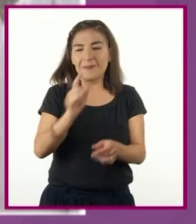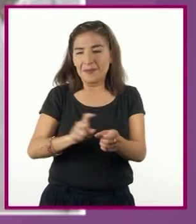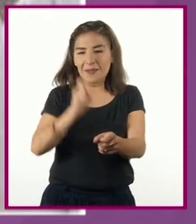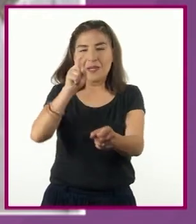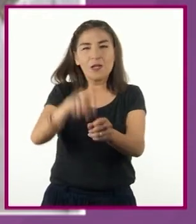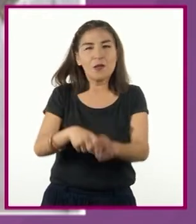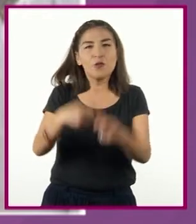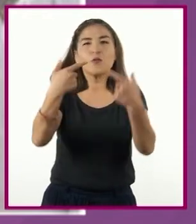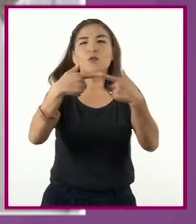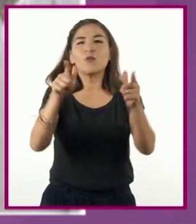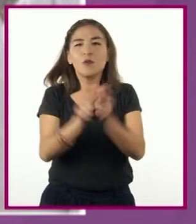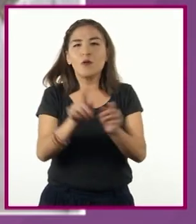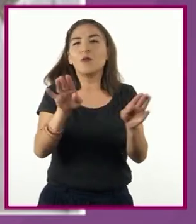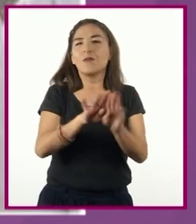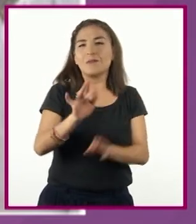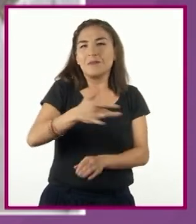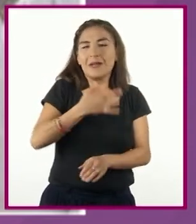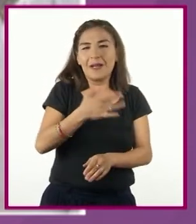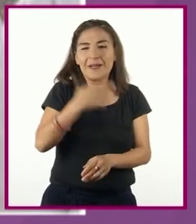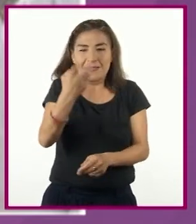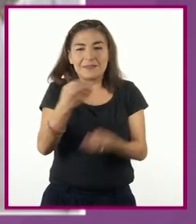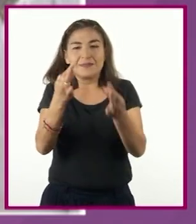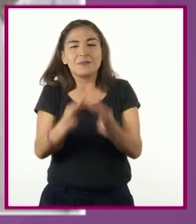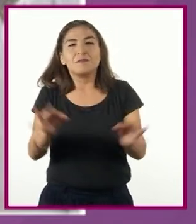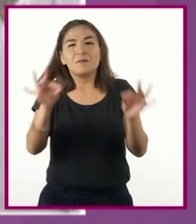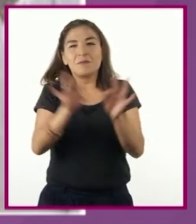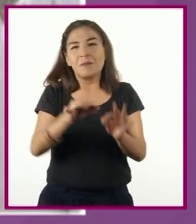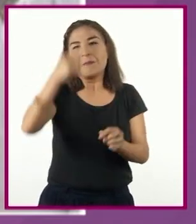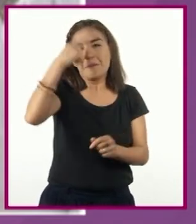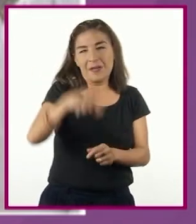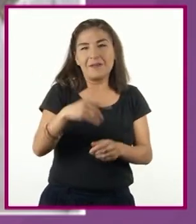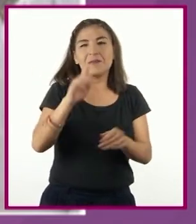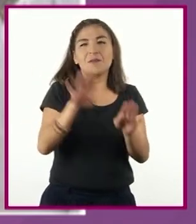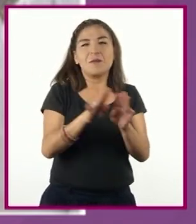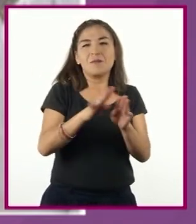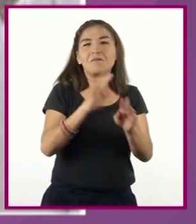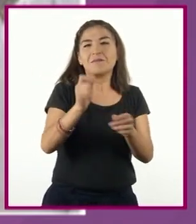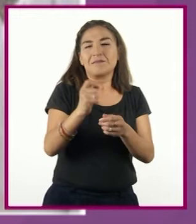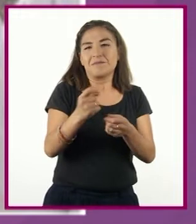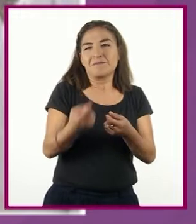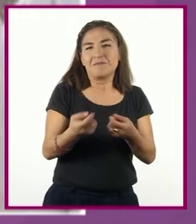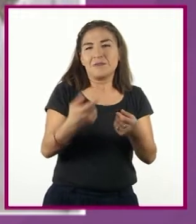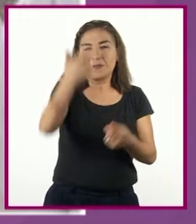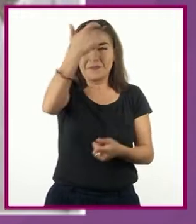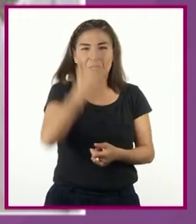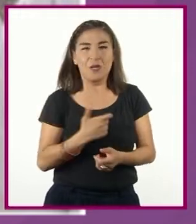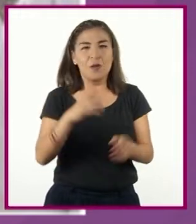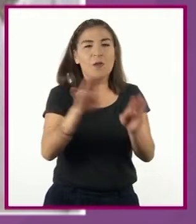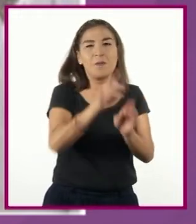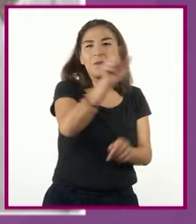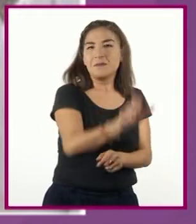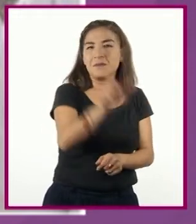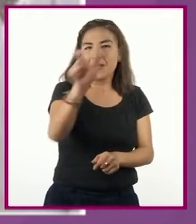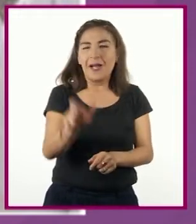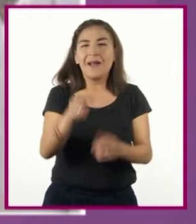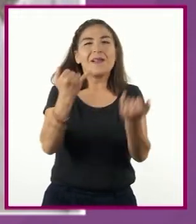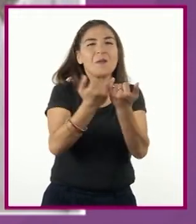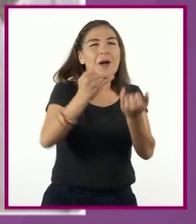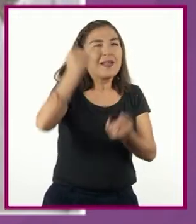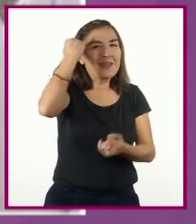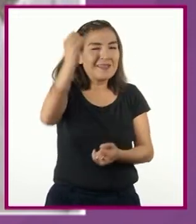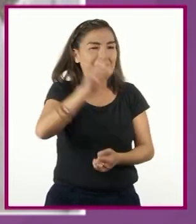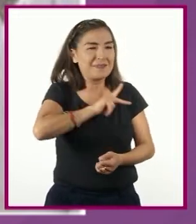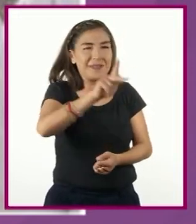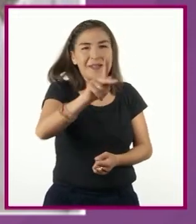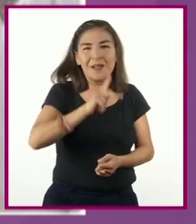grupos o los consideramos como un elemento importante de nuestra identidad, porque coinciden con nuestras ideas,